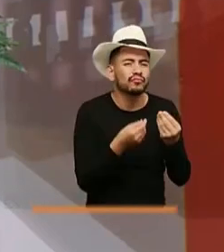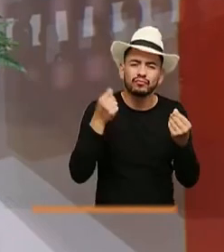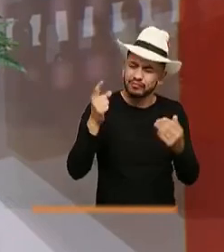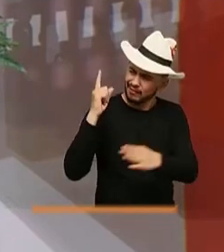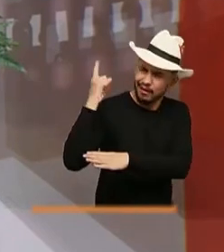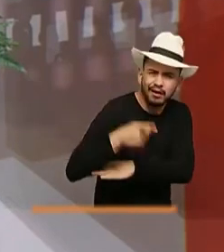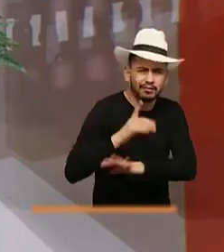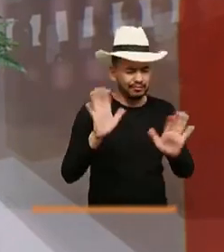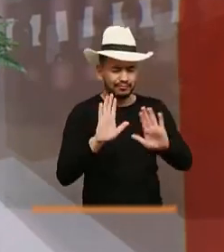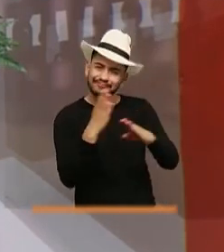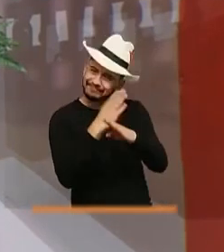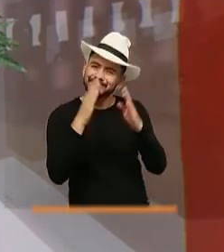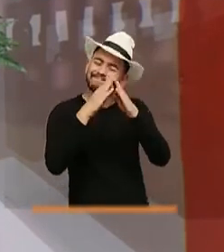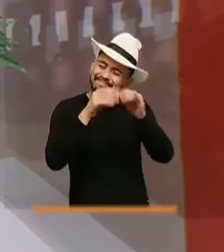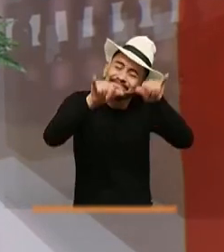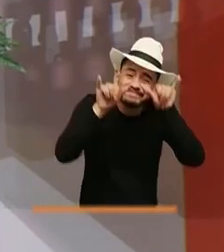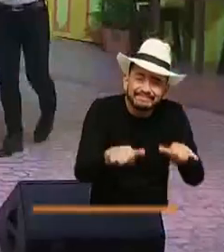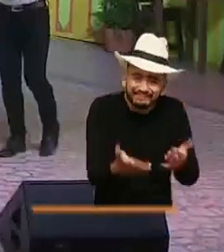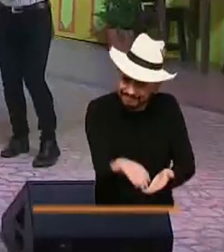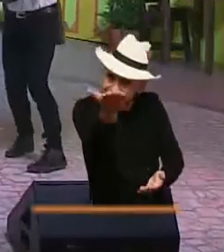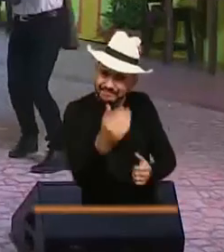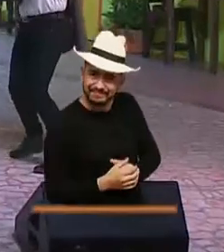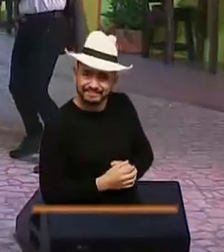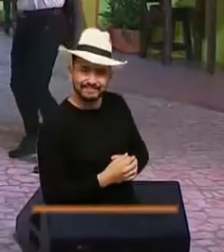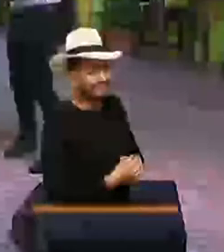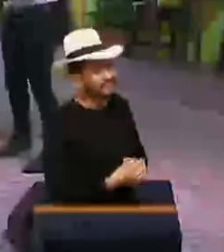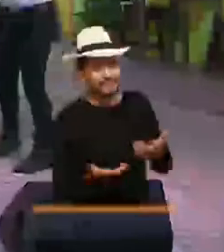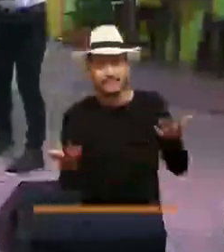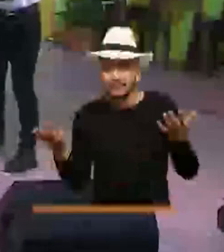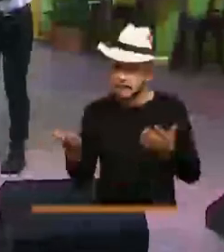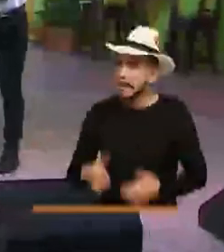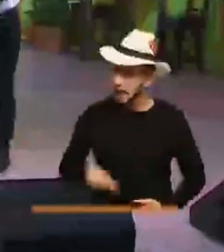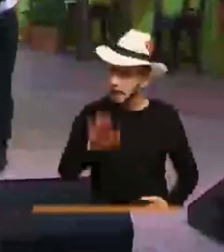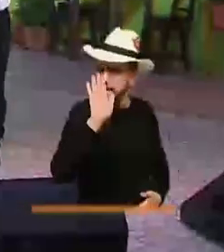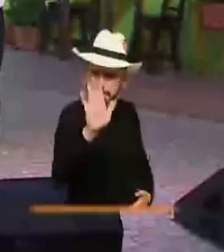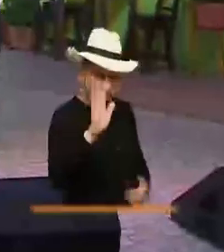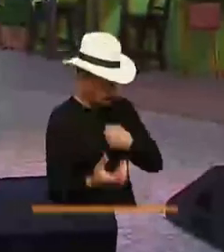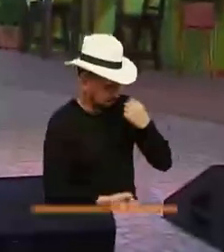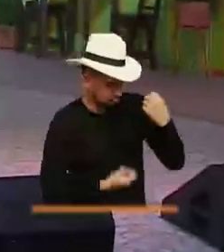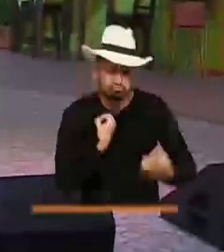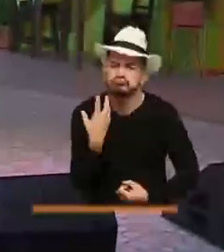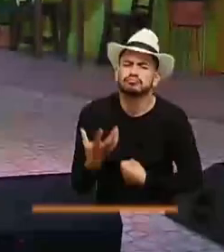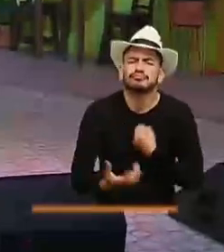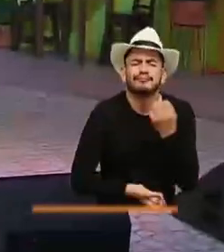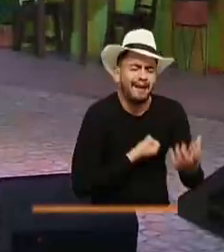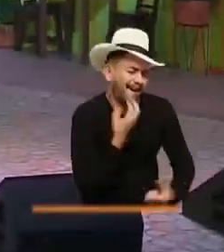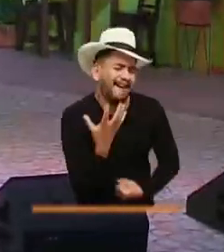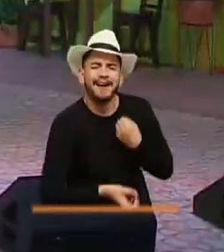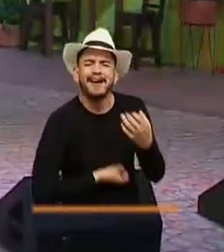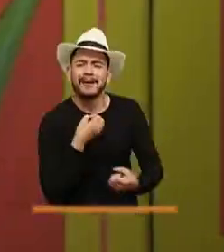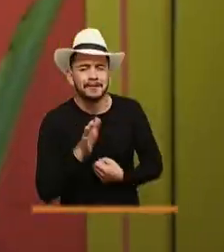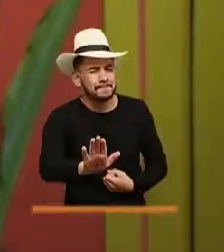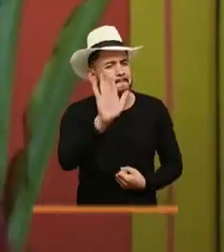es mejor quedarse en casa. Espere que el otro año a su familia